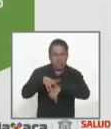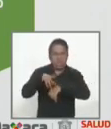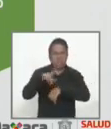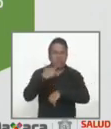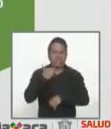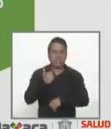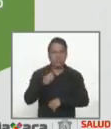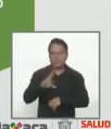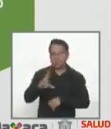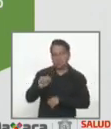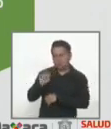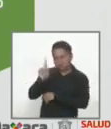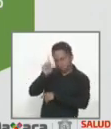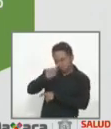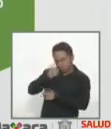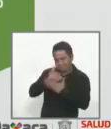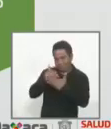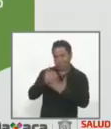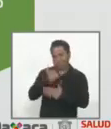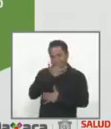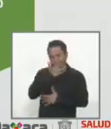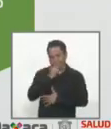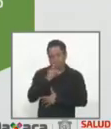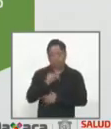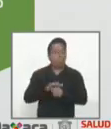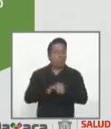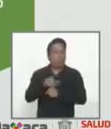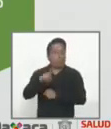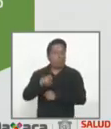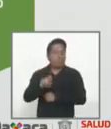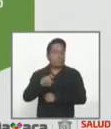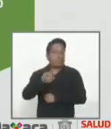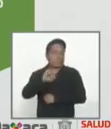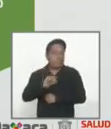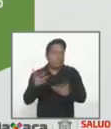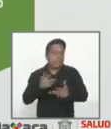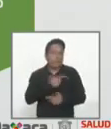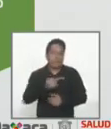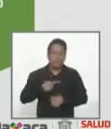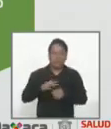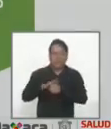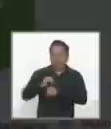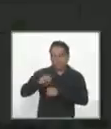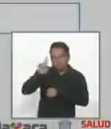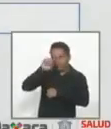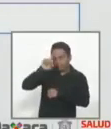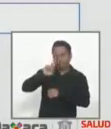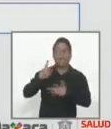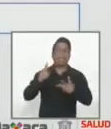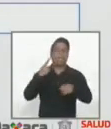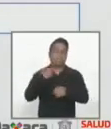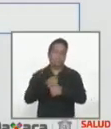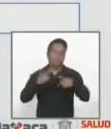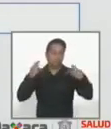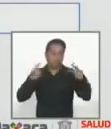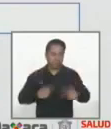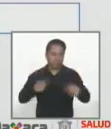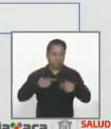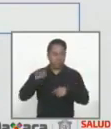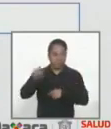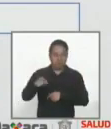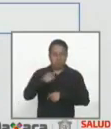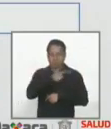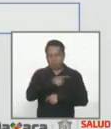son recomendadas hoy en día. ¿Qué sí podemos hacer o qué es lo recomendado hacer? Primero, la persona o la víctima debe